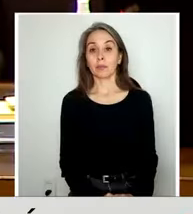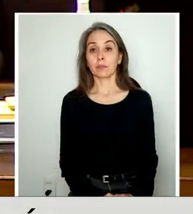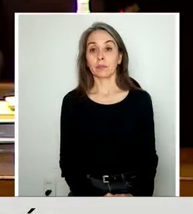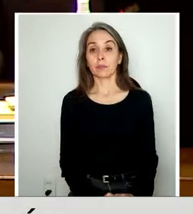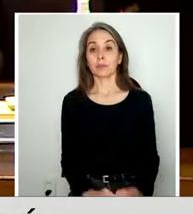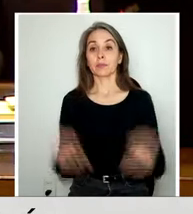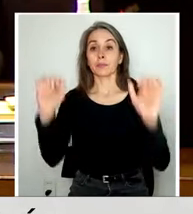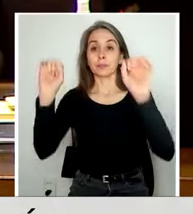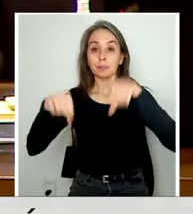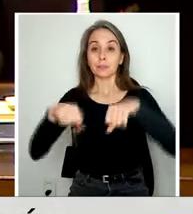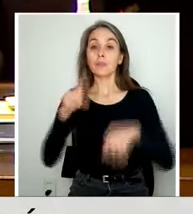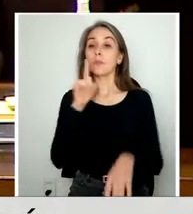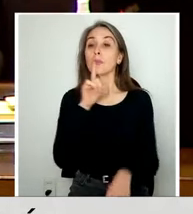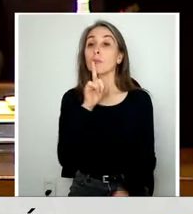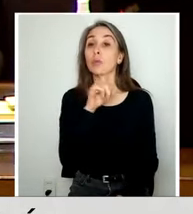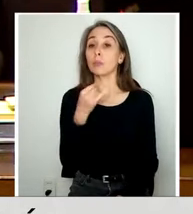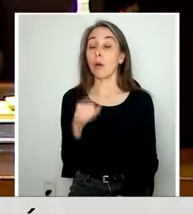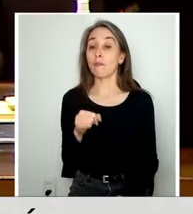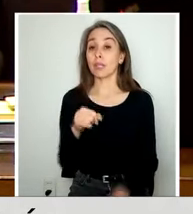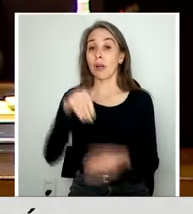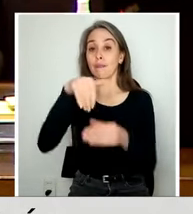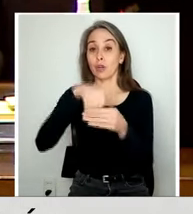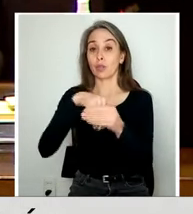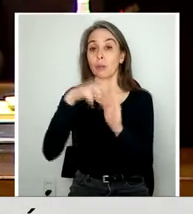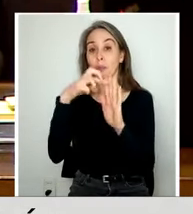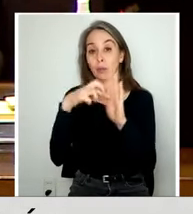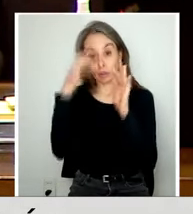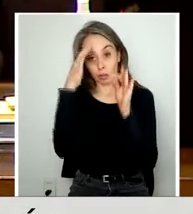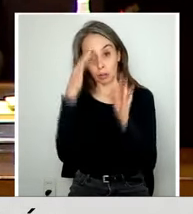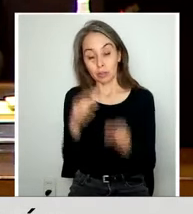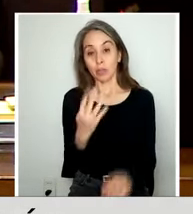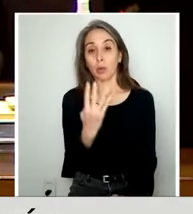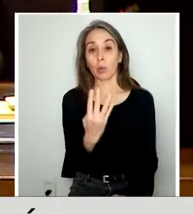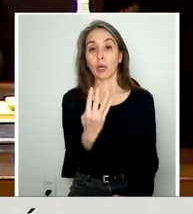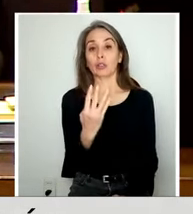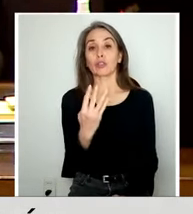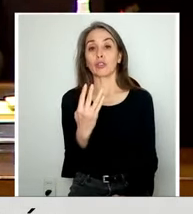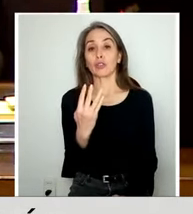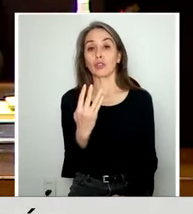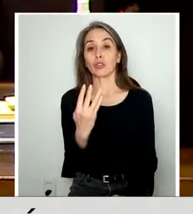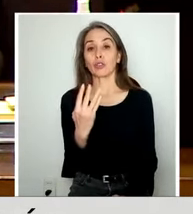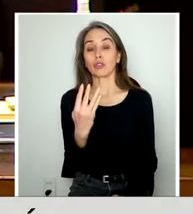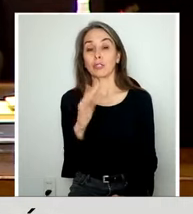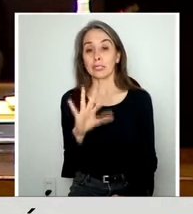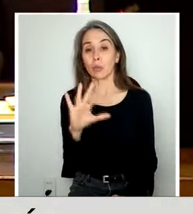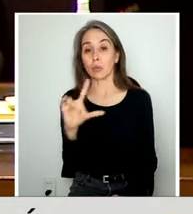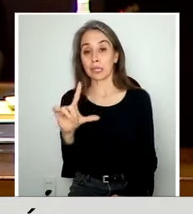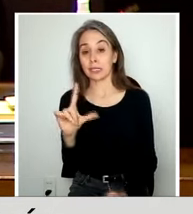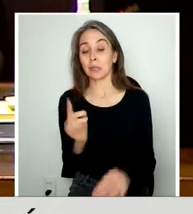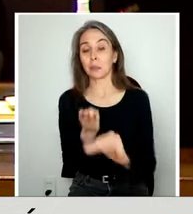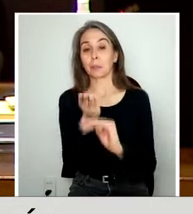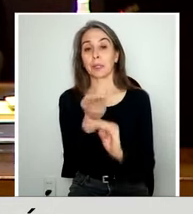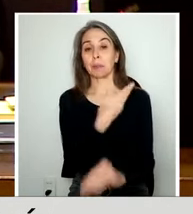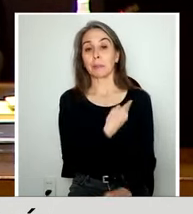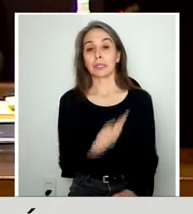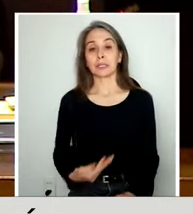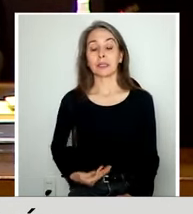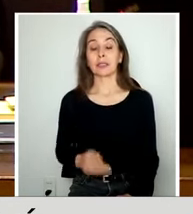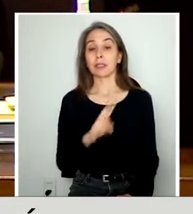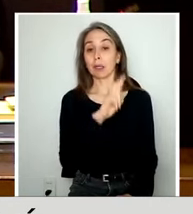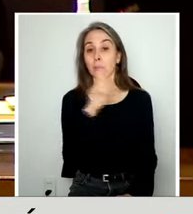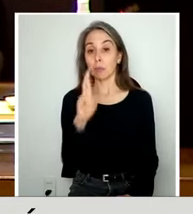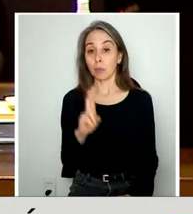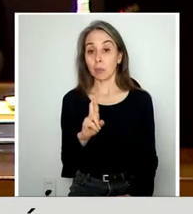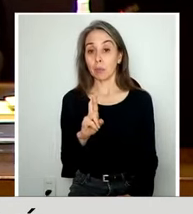finalmente en votación la resolución número cuatrocientos cincuenta y siete que solicita su excelencia el presidente en la república que tome